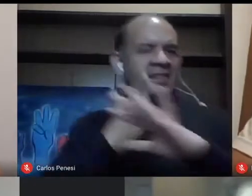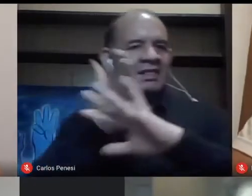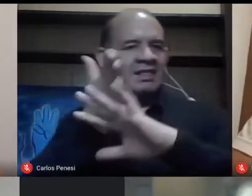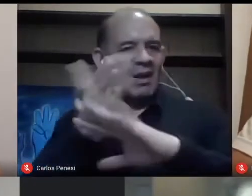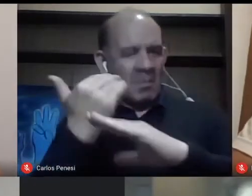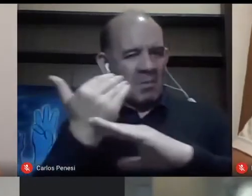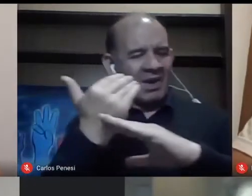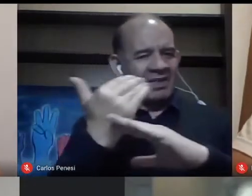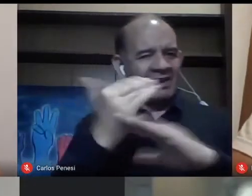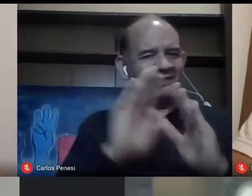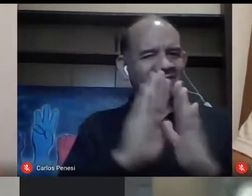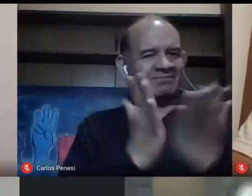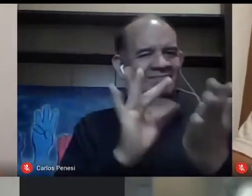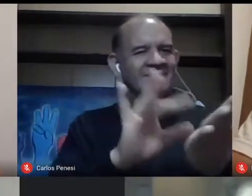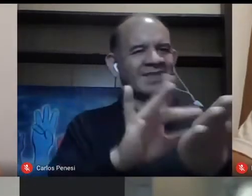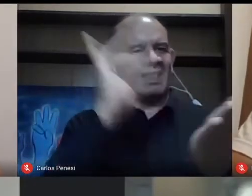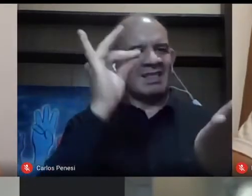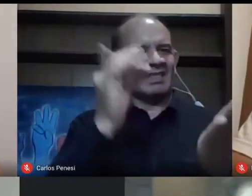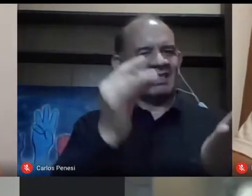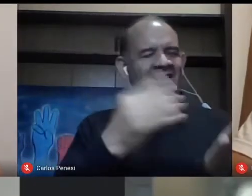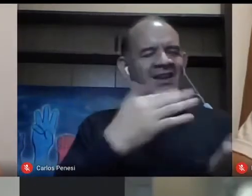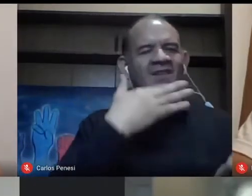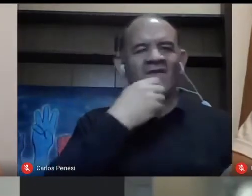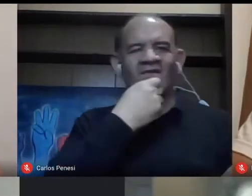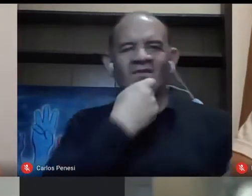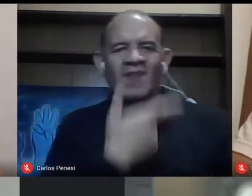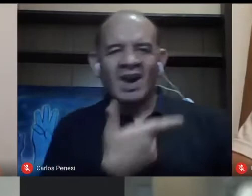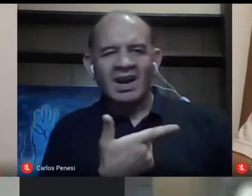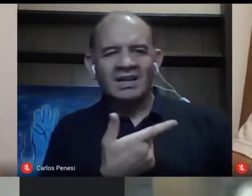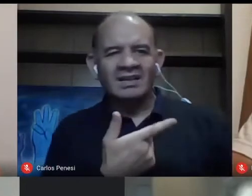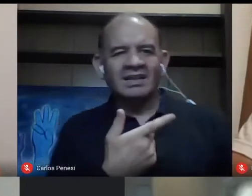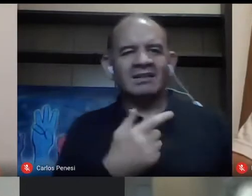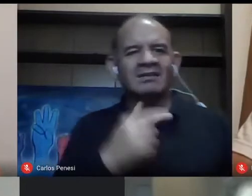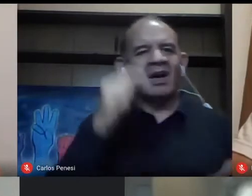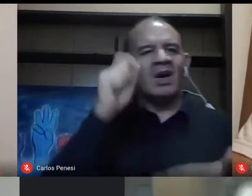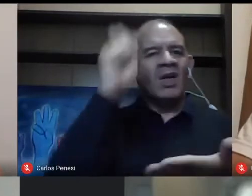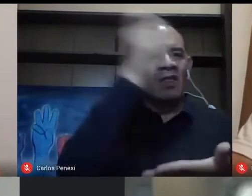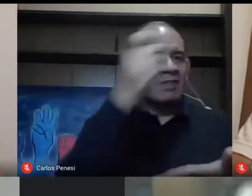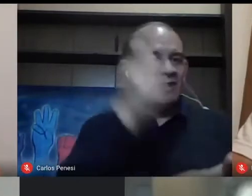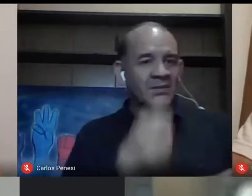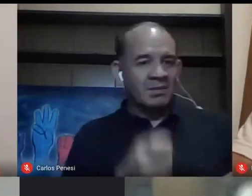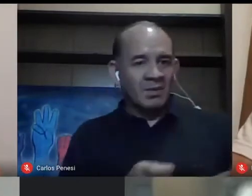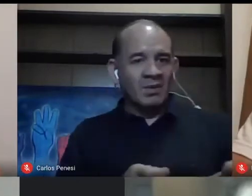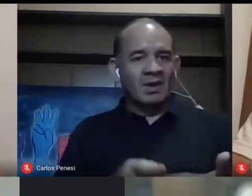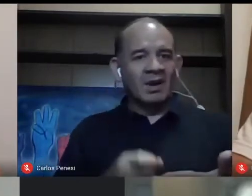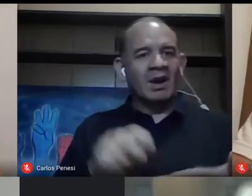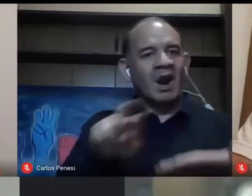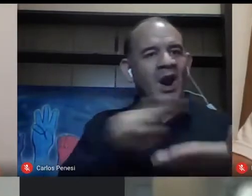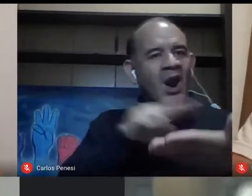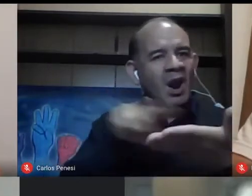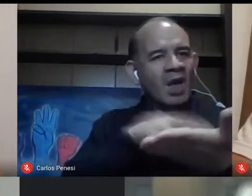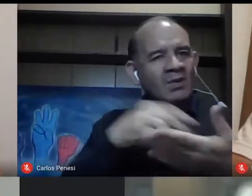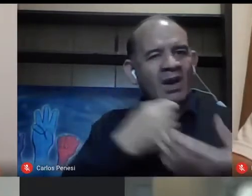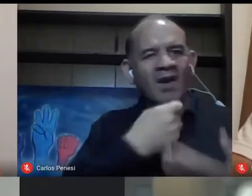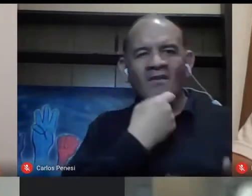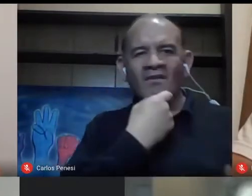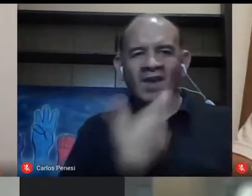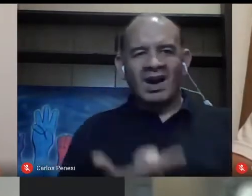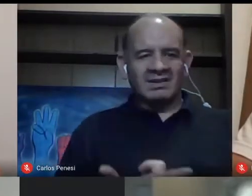posibilidad de acceder a formatos como pictogramas, como lectura fácil.